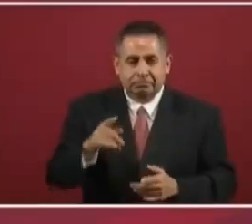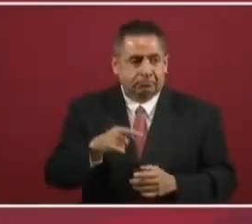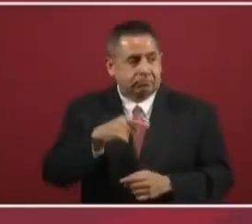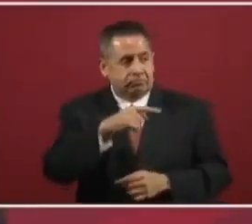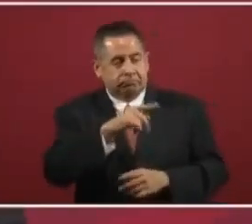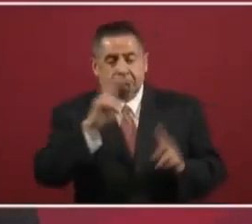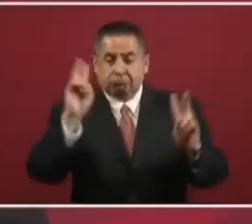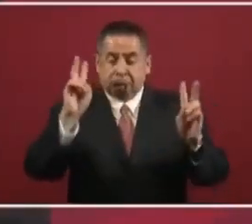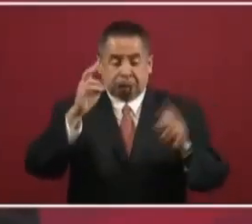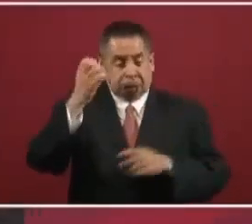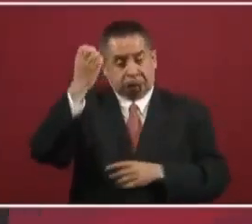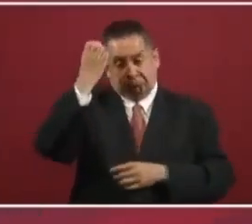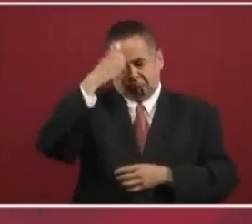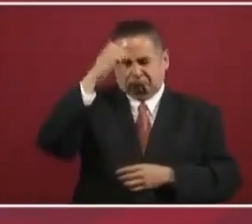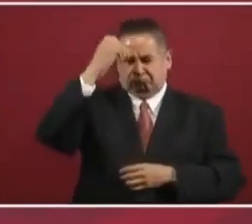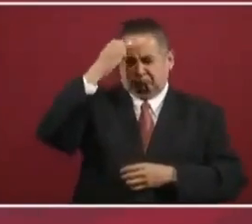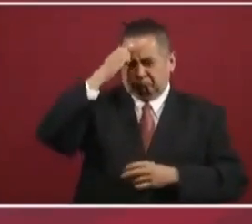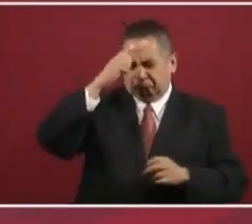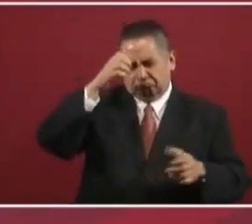no